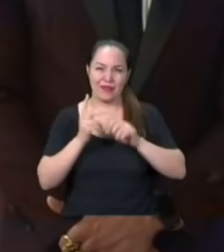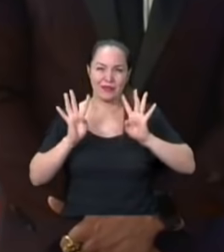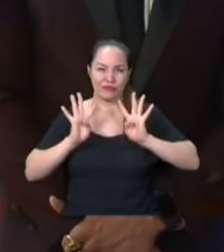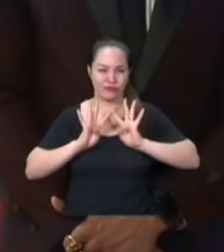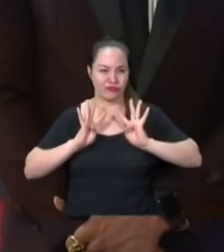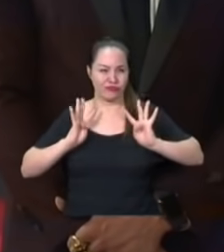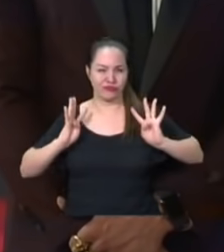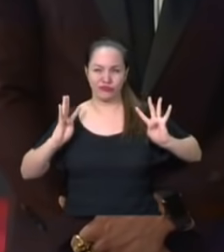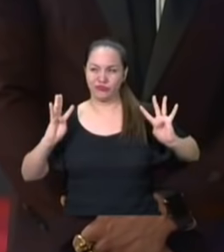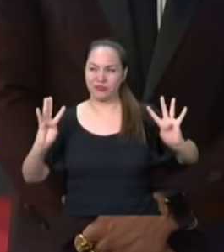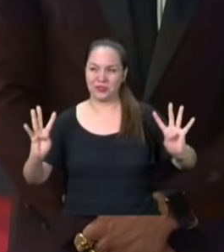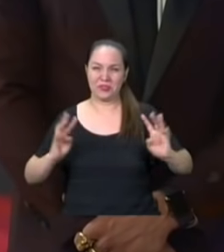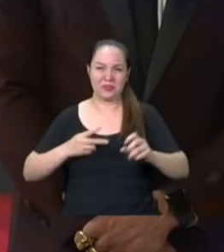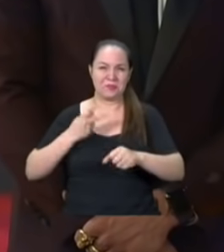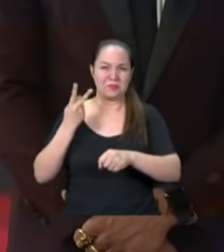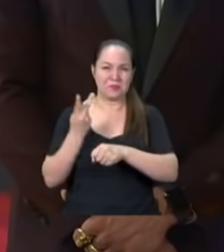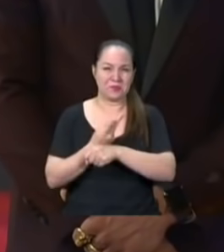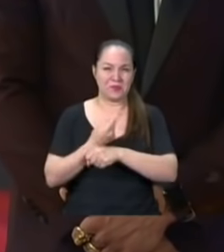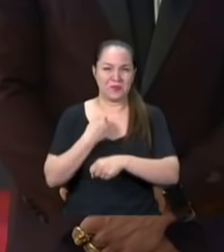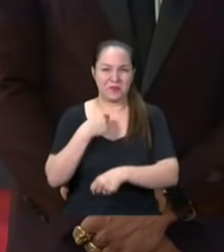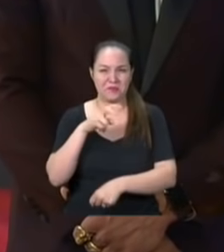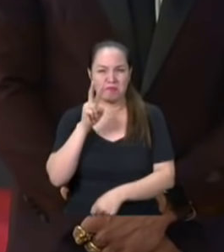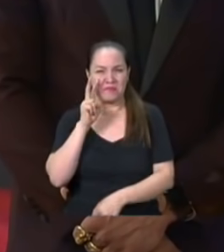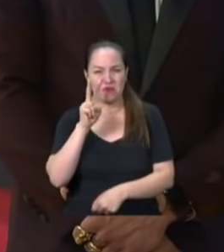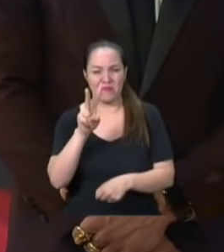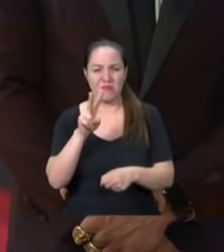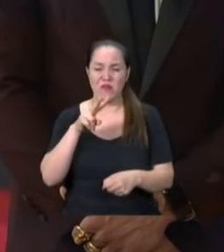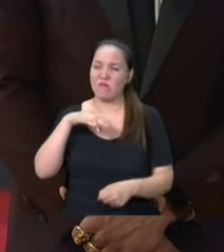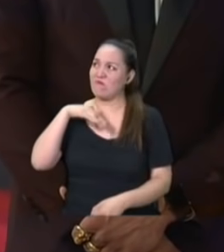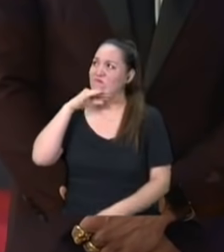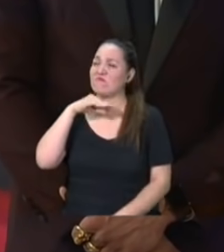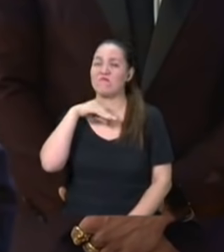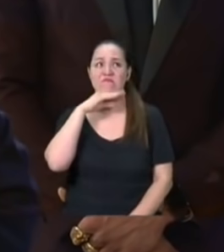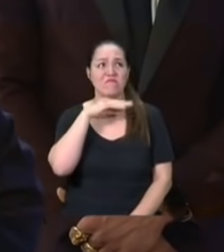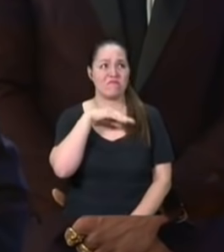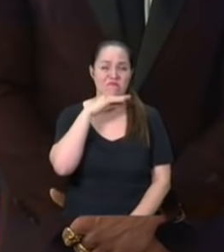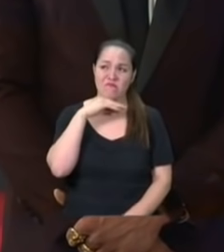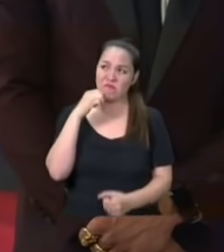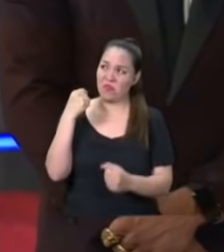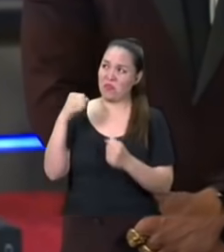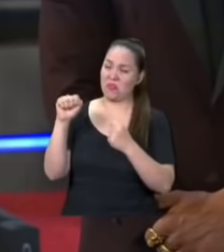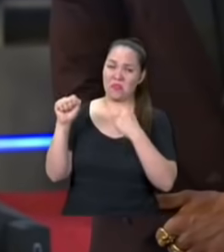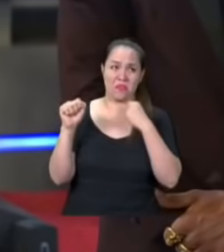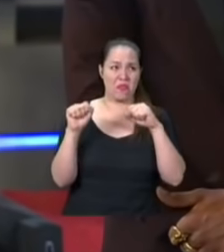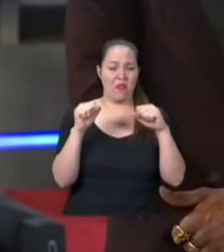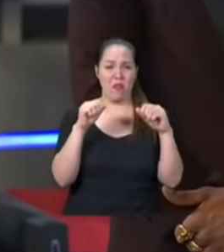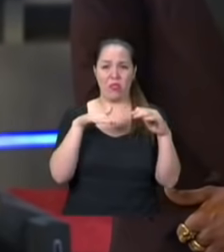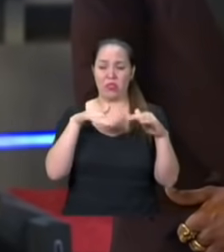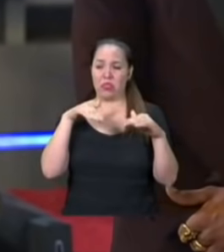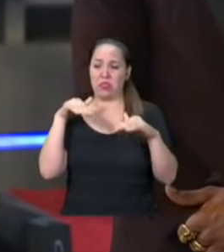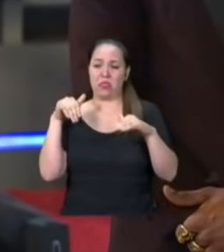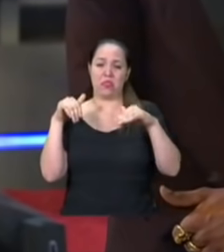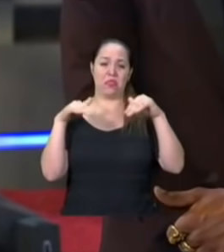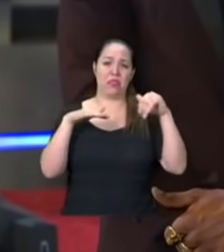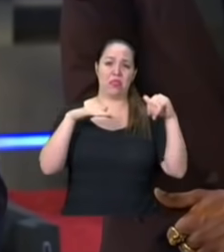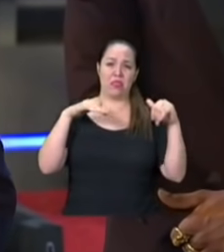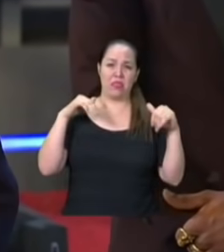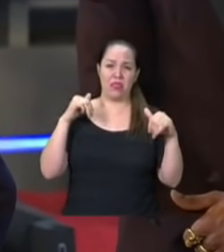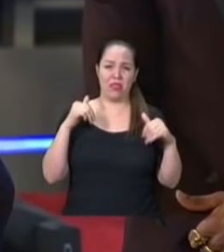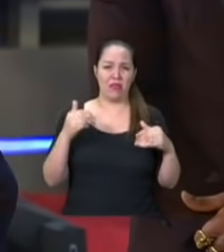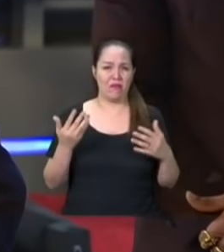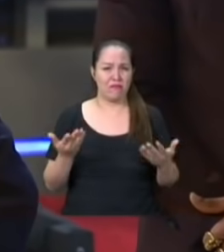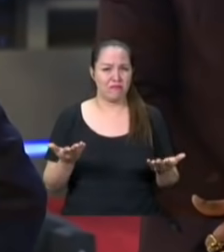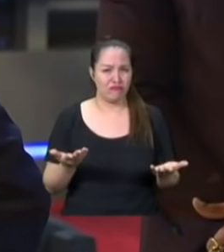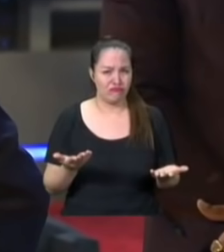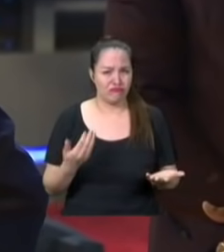al llegar así, retraídos. Se van alejando. Se van escondiendo en todos. Los voy